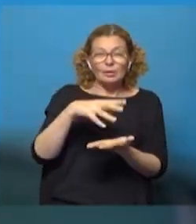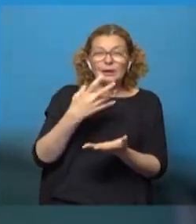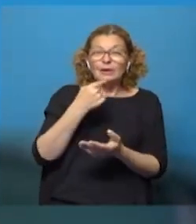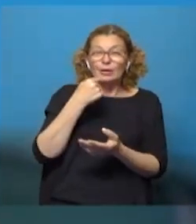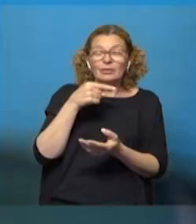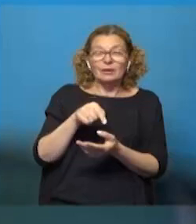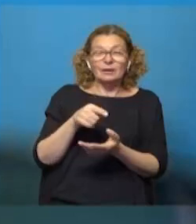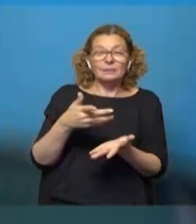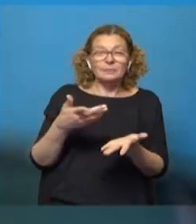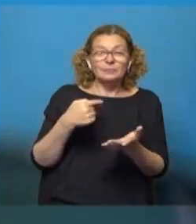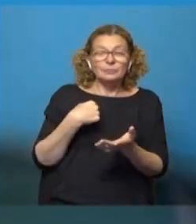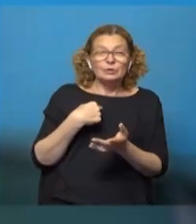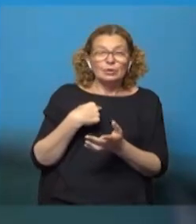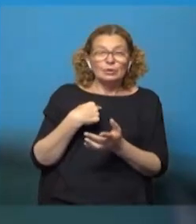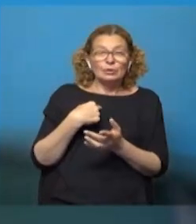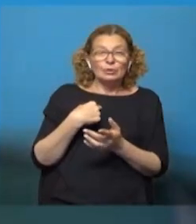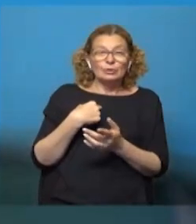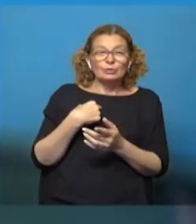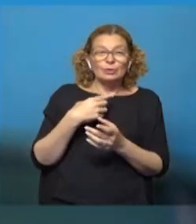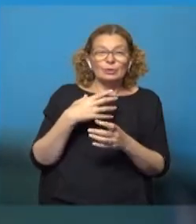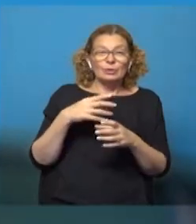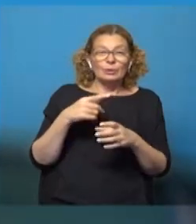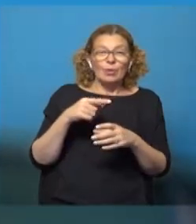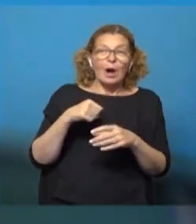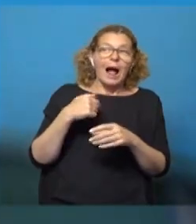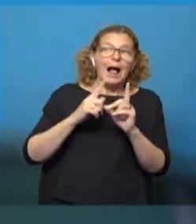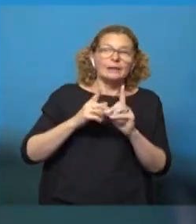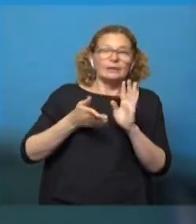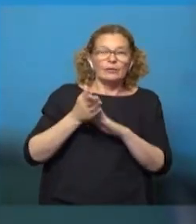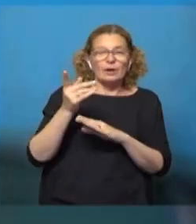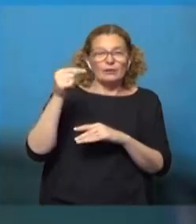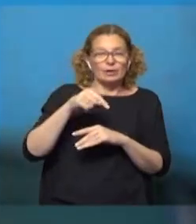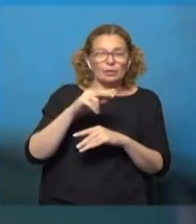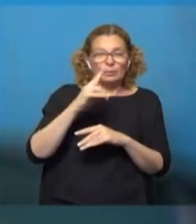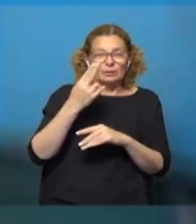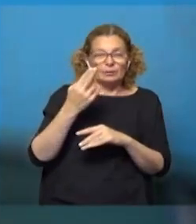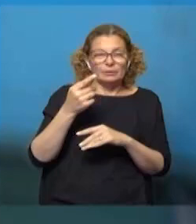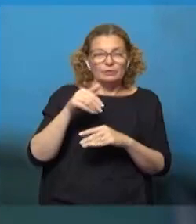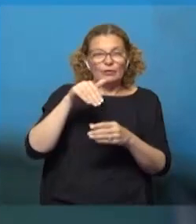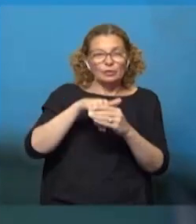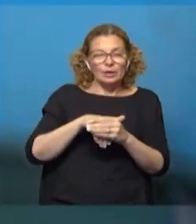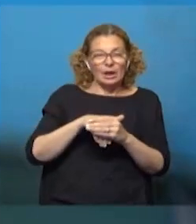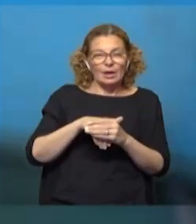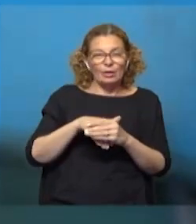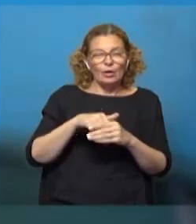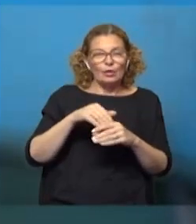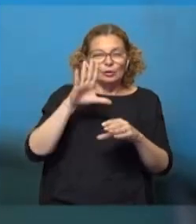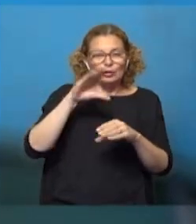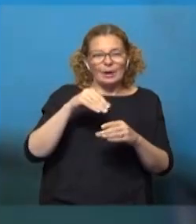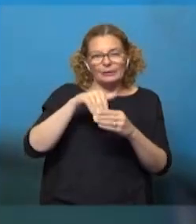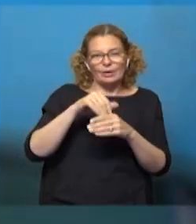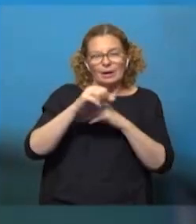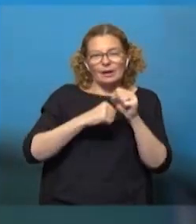es lo siguiente yo no soy un extranjero residente en este país por supuesto te he votado en todas las elecciones de 1971